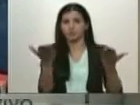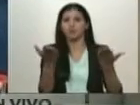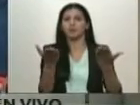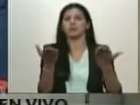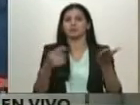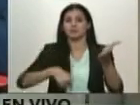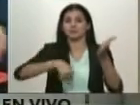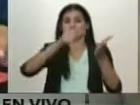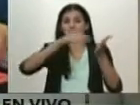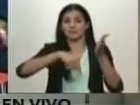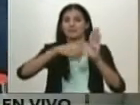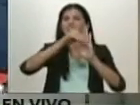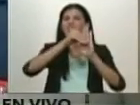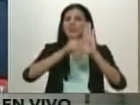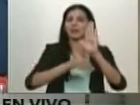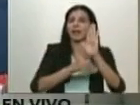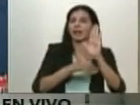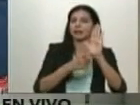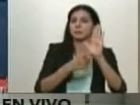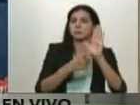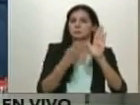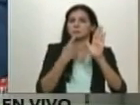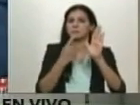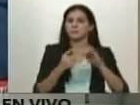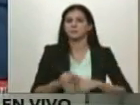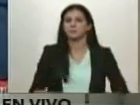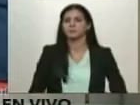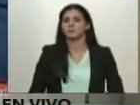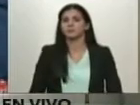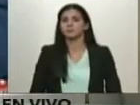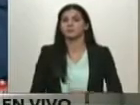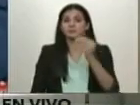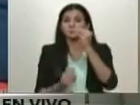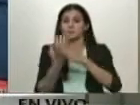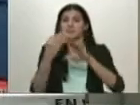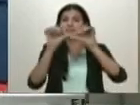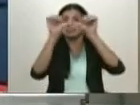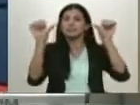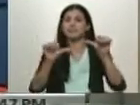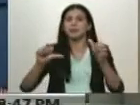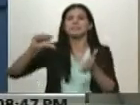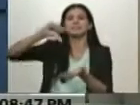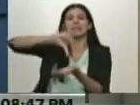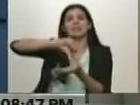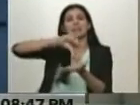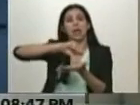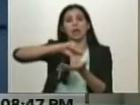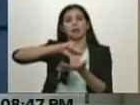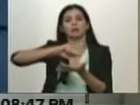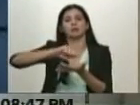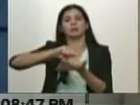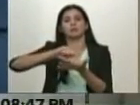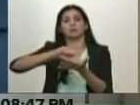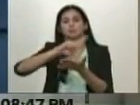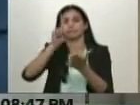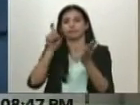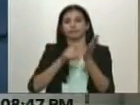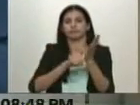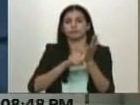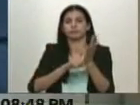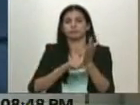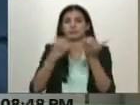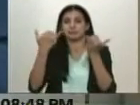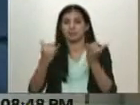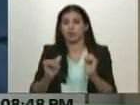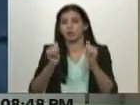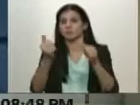decreto mediante el cual se crea el sistema centralizado e integrado para su activación